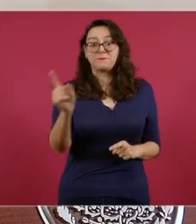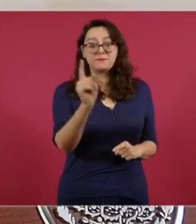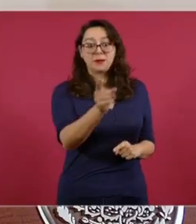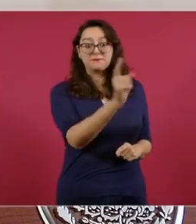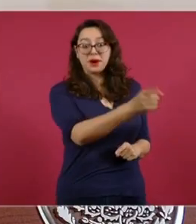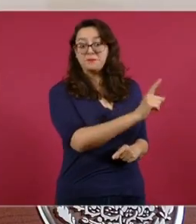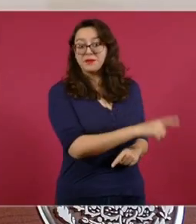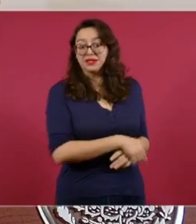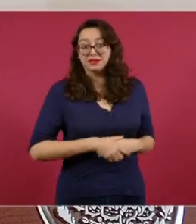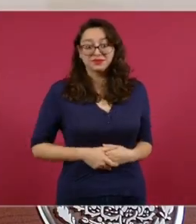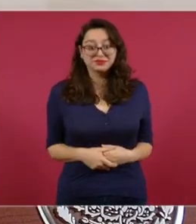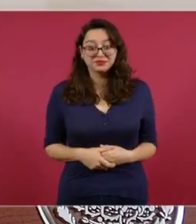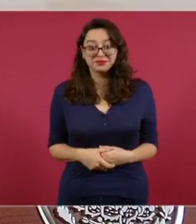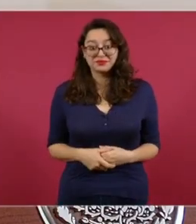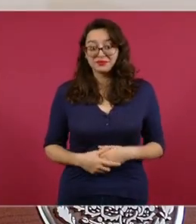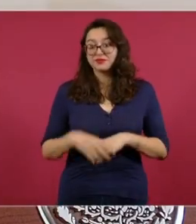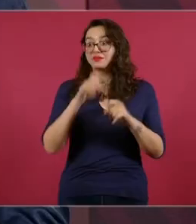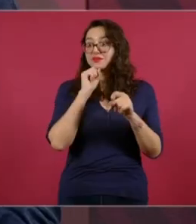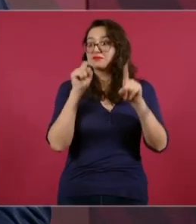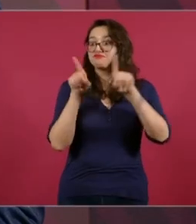en el Estado de México,